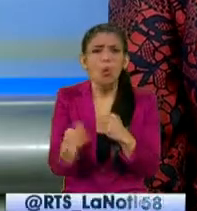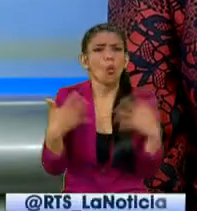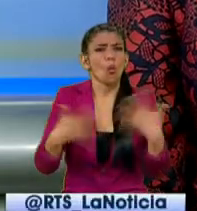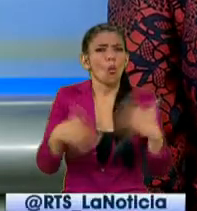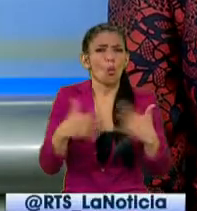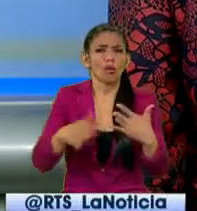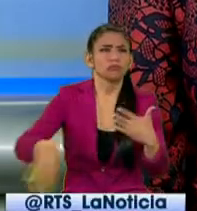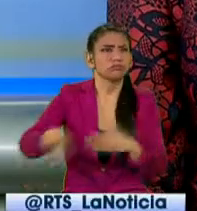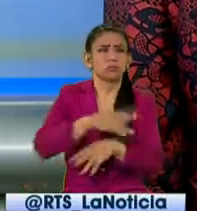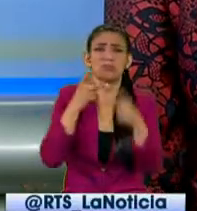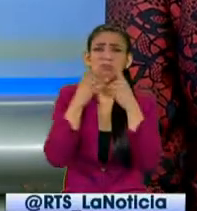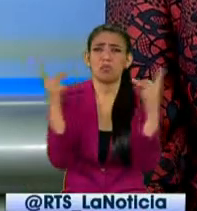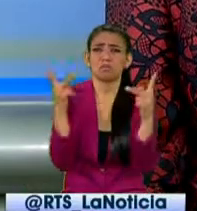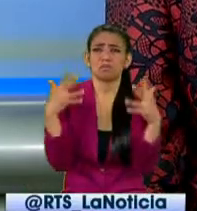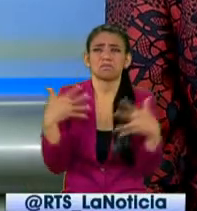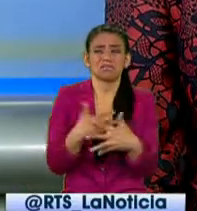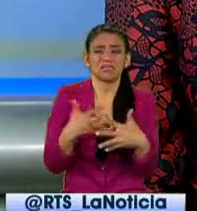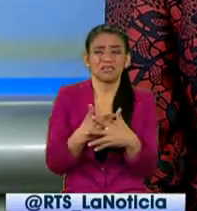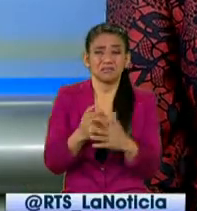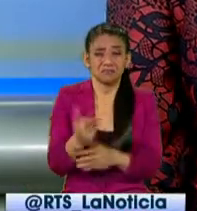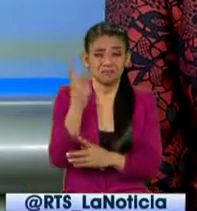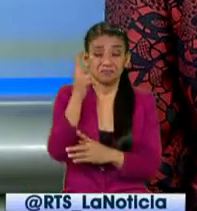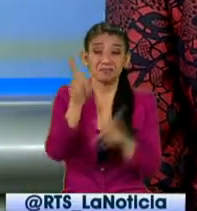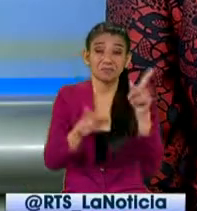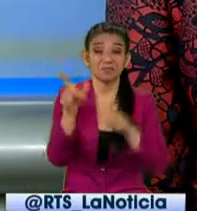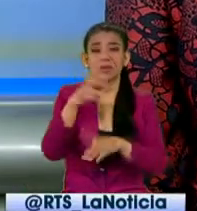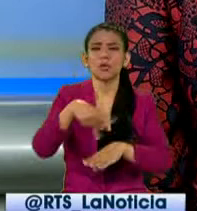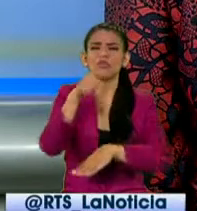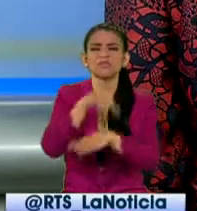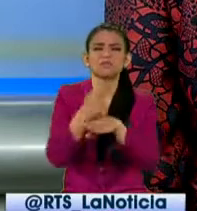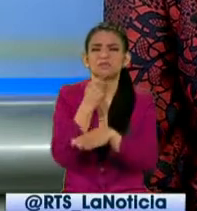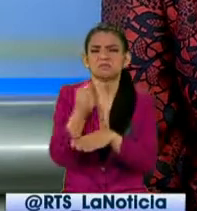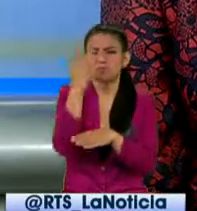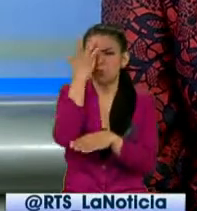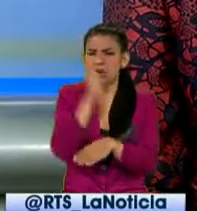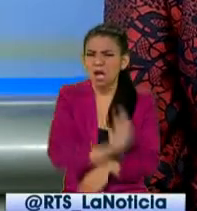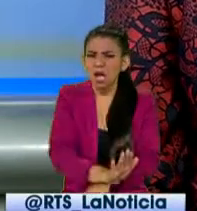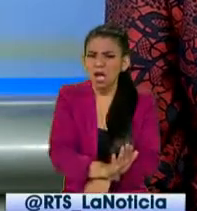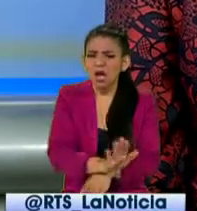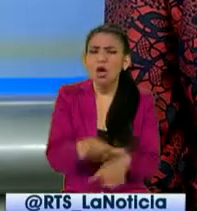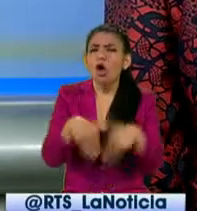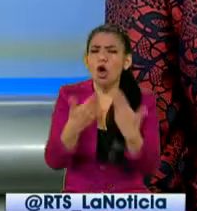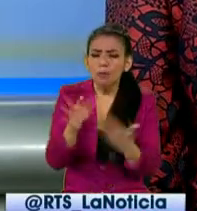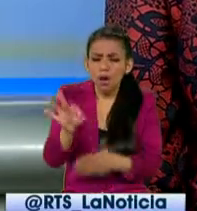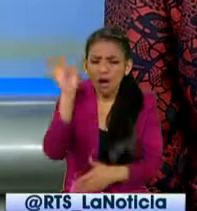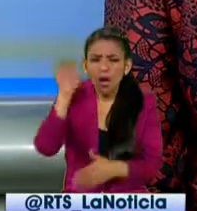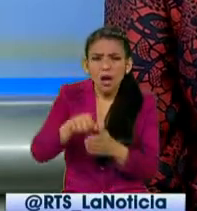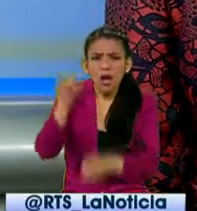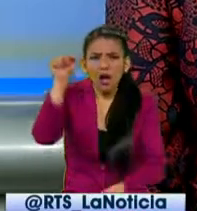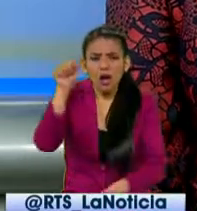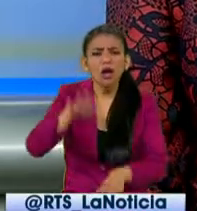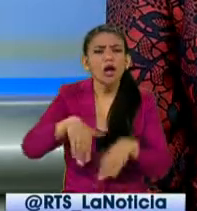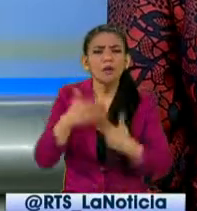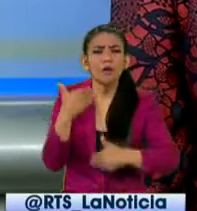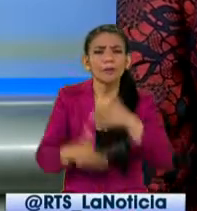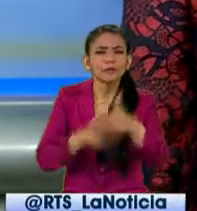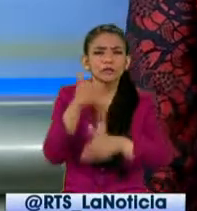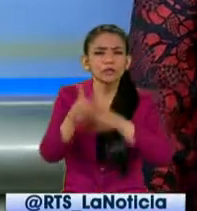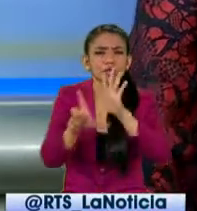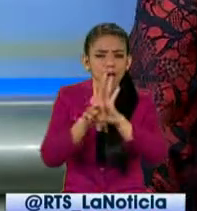conmocionado la opinión pública. Dos expertos nos explican por qué ocurren este tipo de casos, cómo identificarlos y cuál es el procedimiento